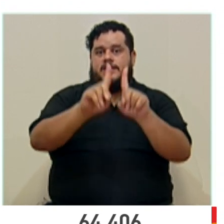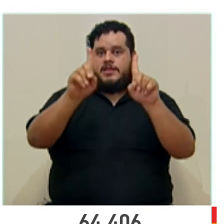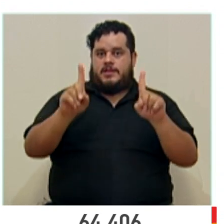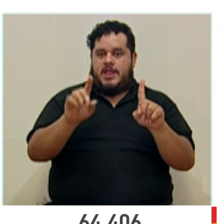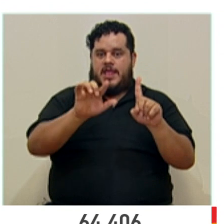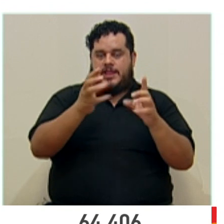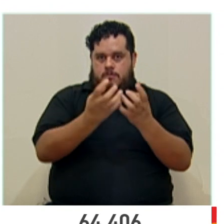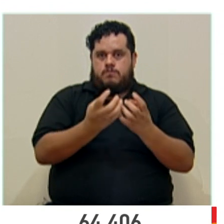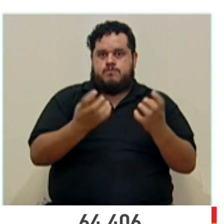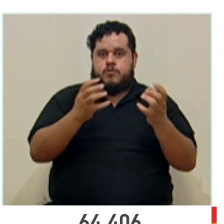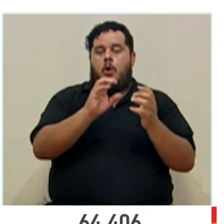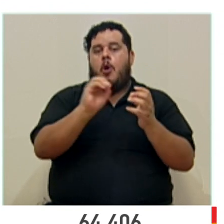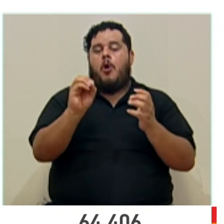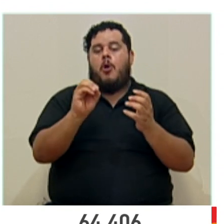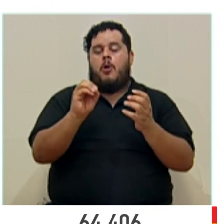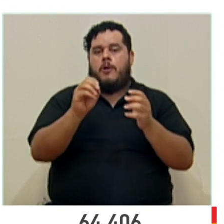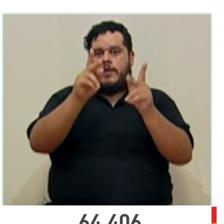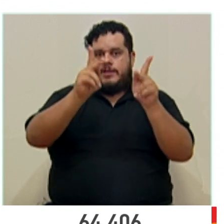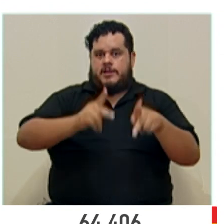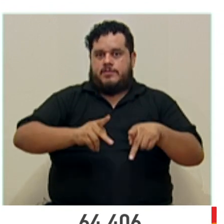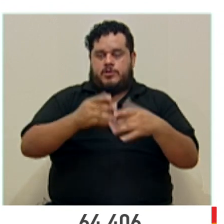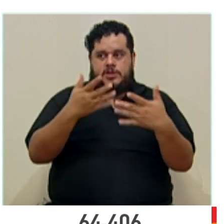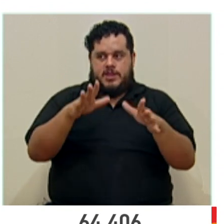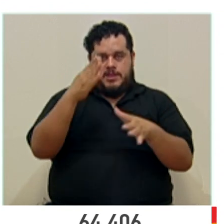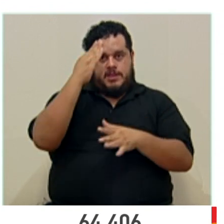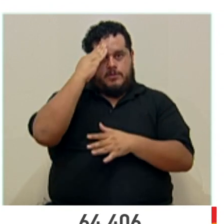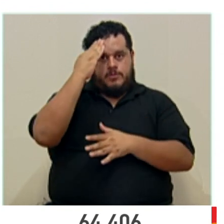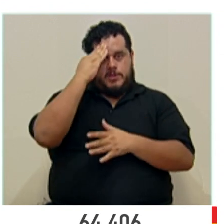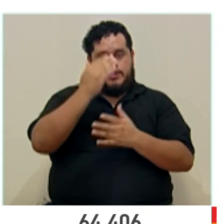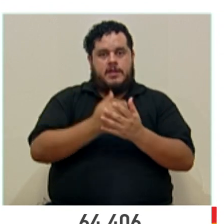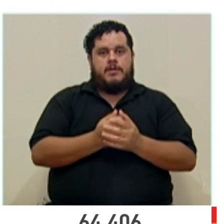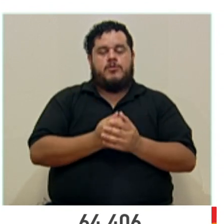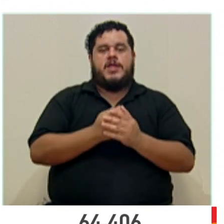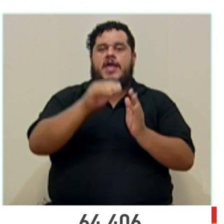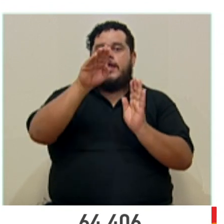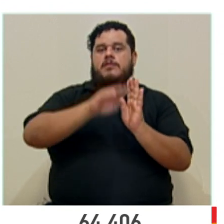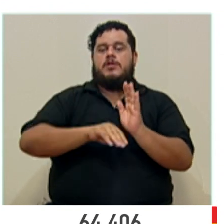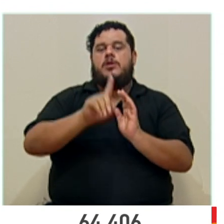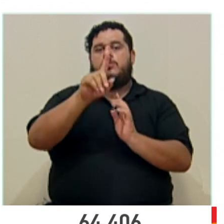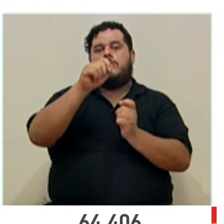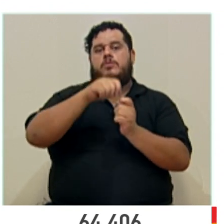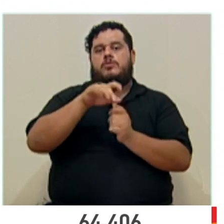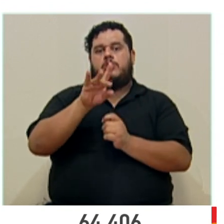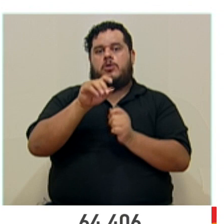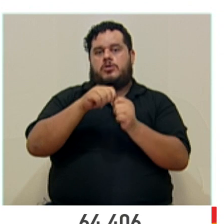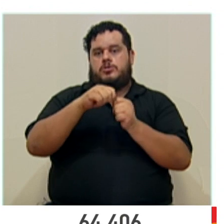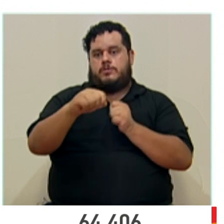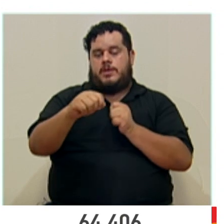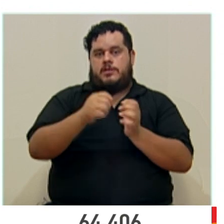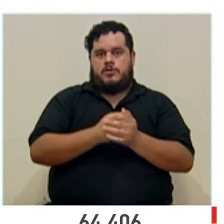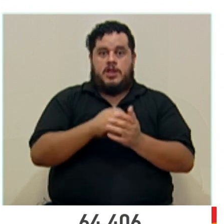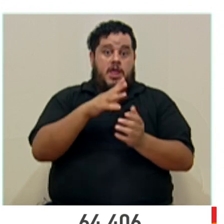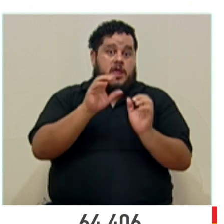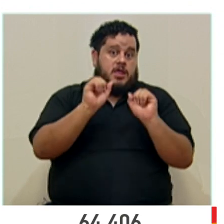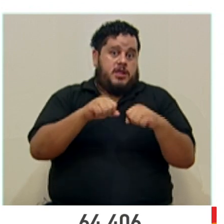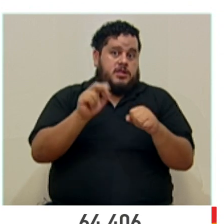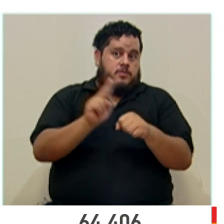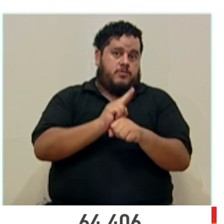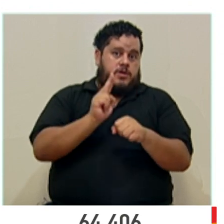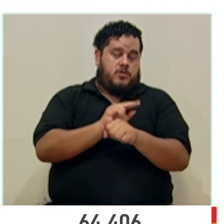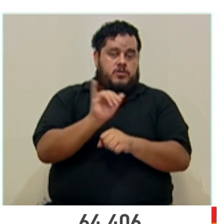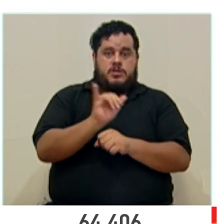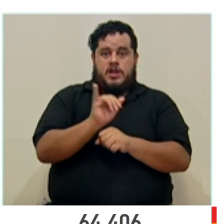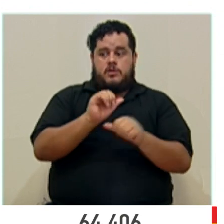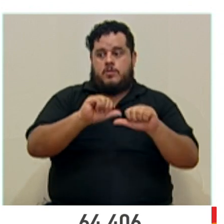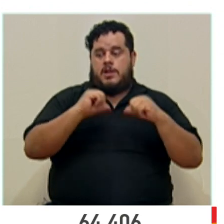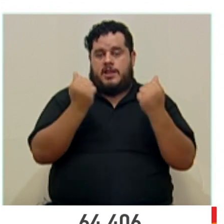estas burbujas o entre las personas, que como ya sabemos es de mínimo 1.8 metros. Se pueden usar, por